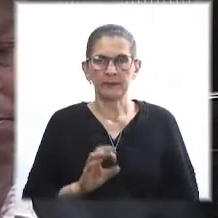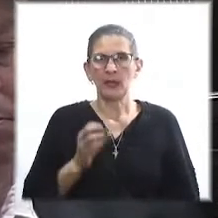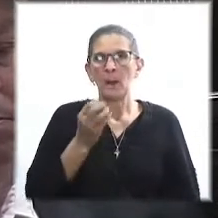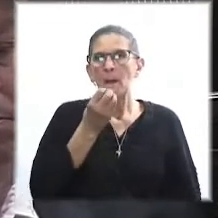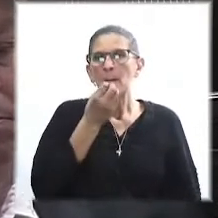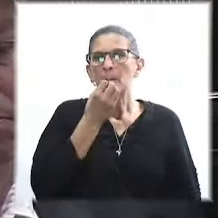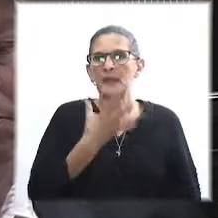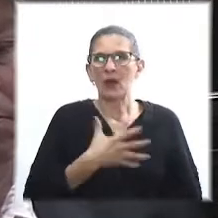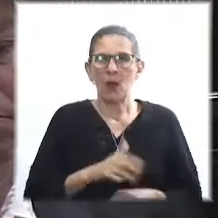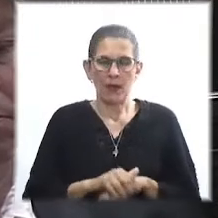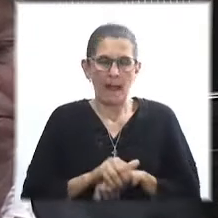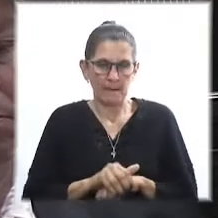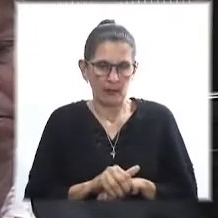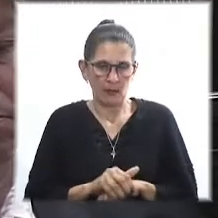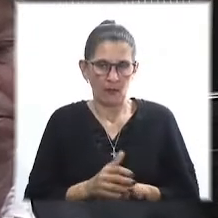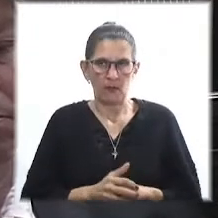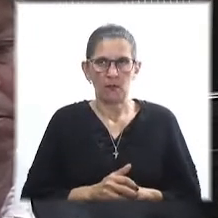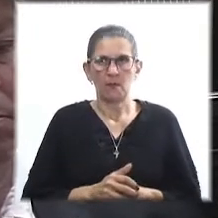mejor amigo,